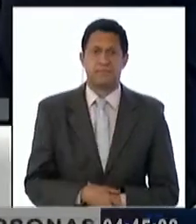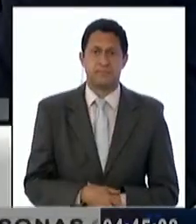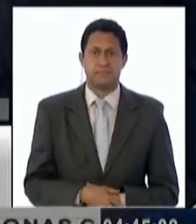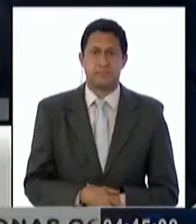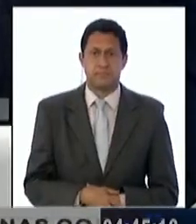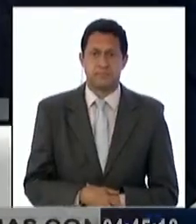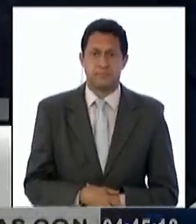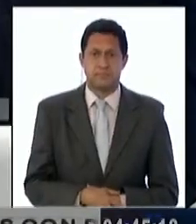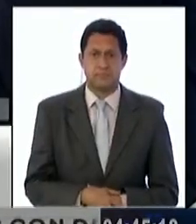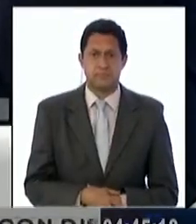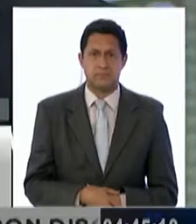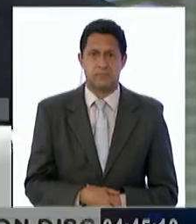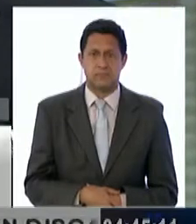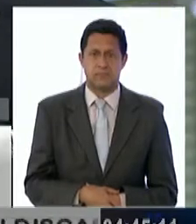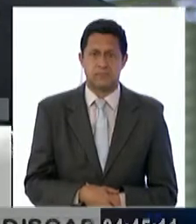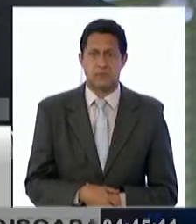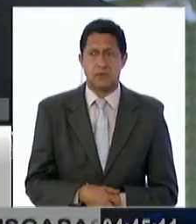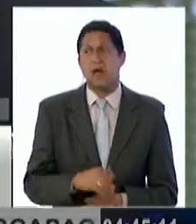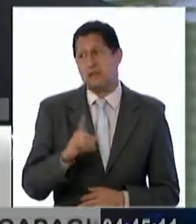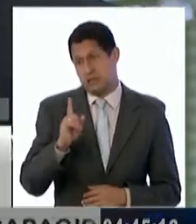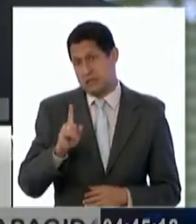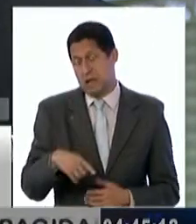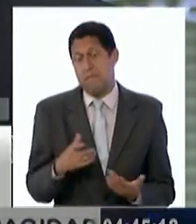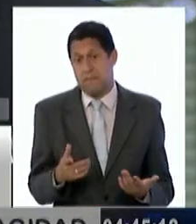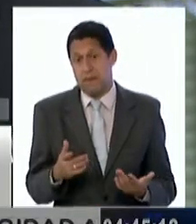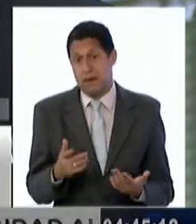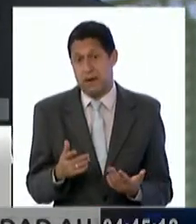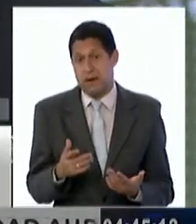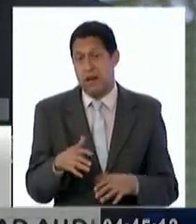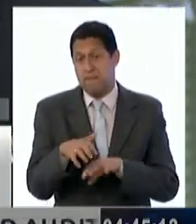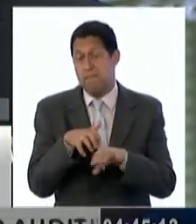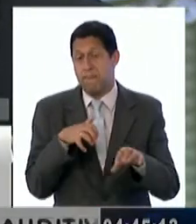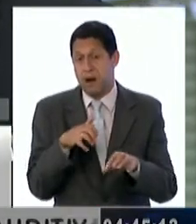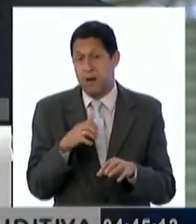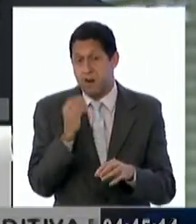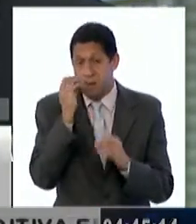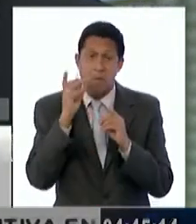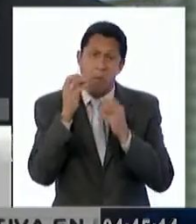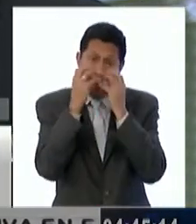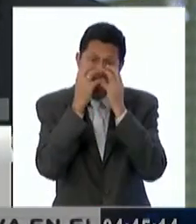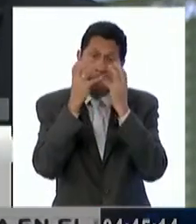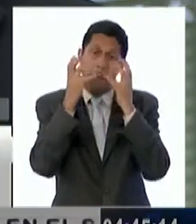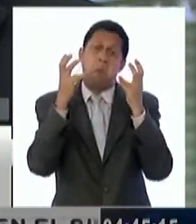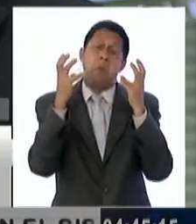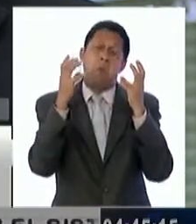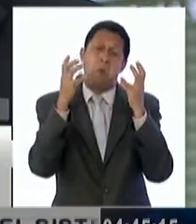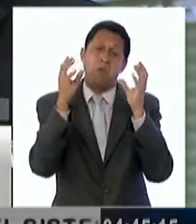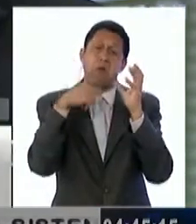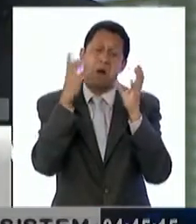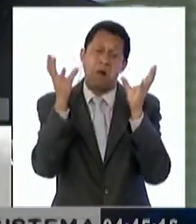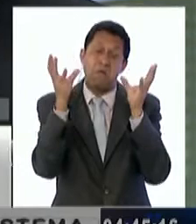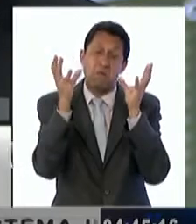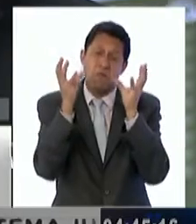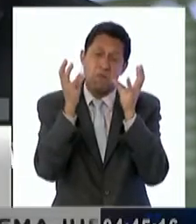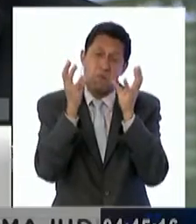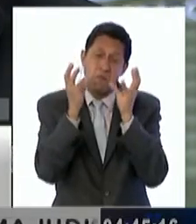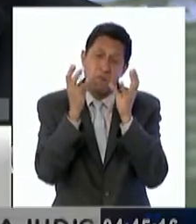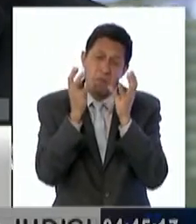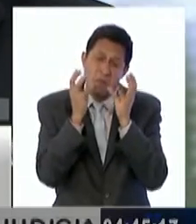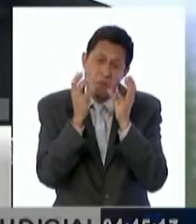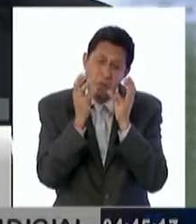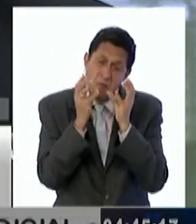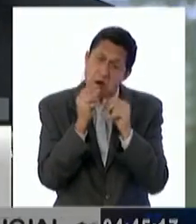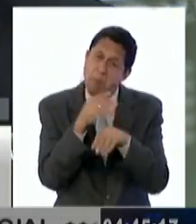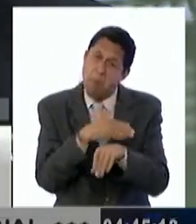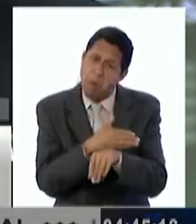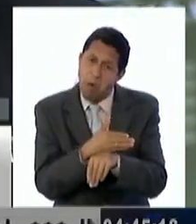para el cirujano evidentemente pues ejemplo generalmente desinflama mucho más lento que otras técnicas como es la cerrada